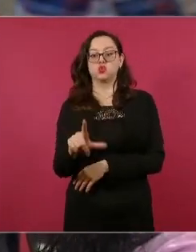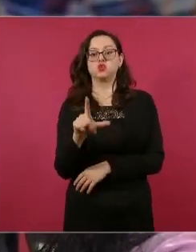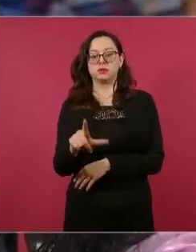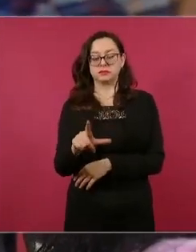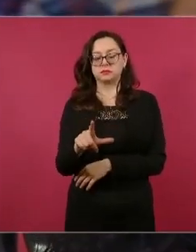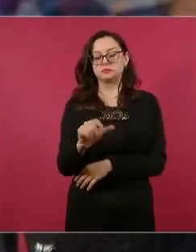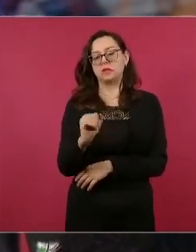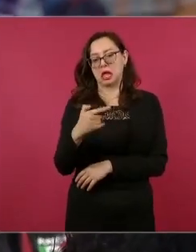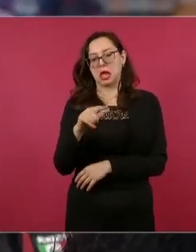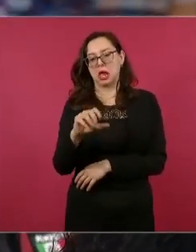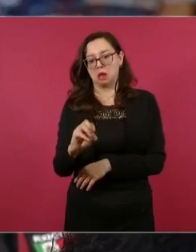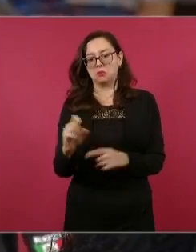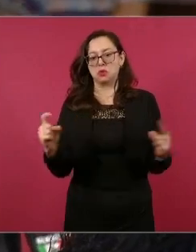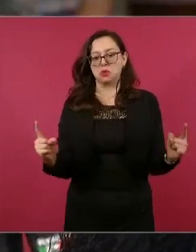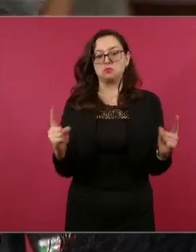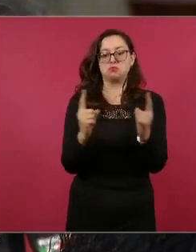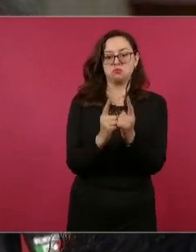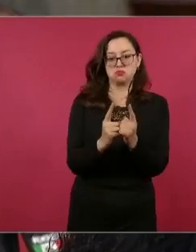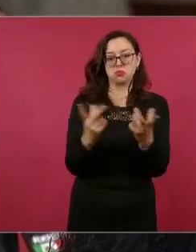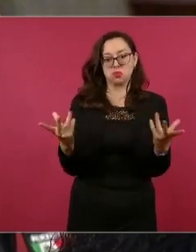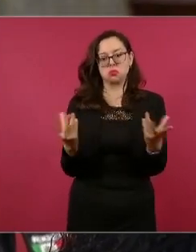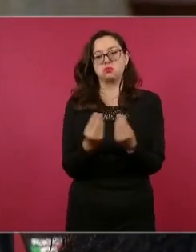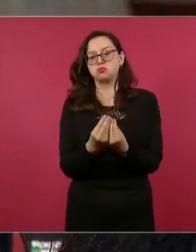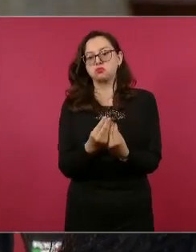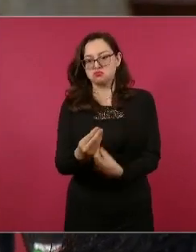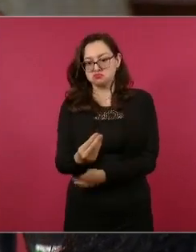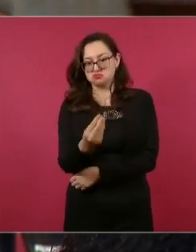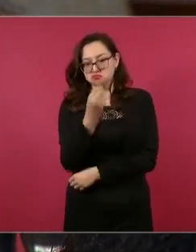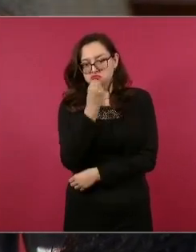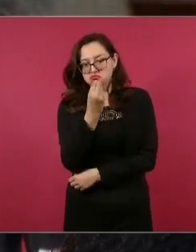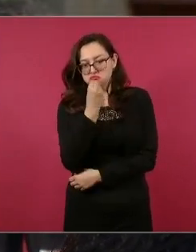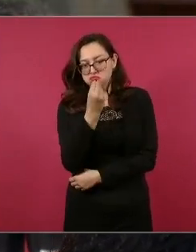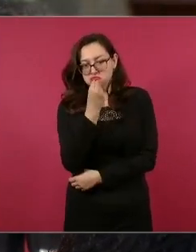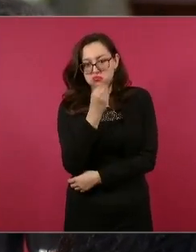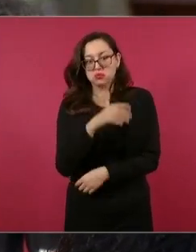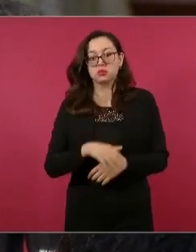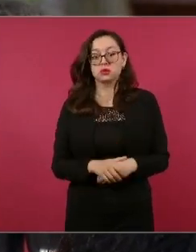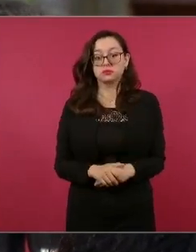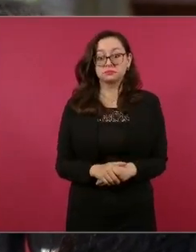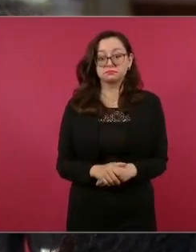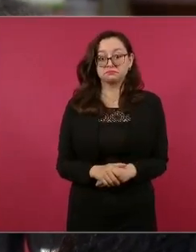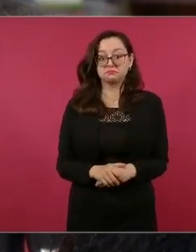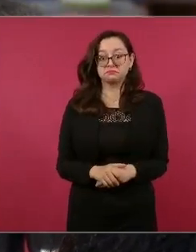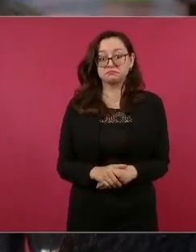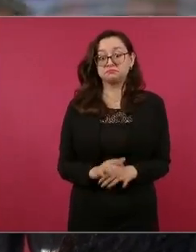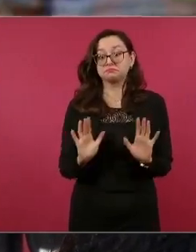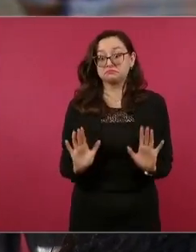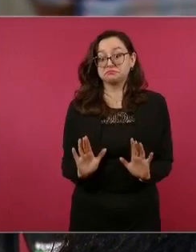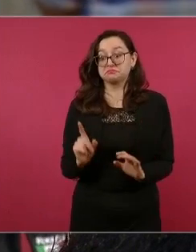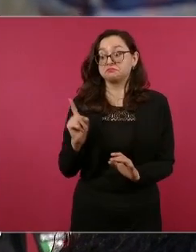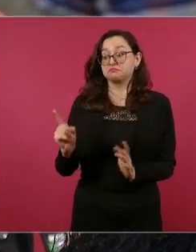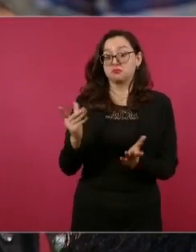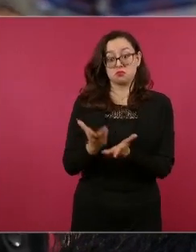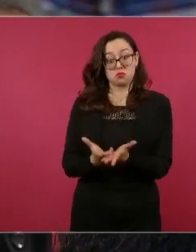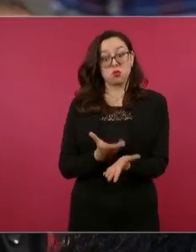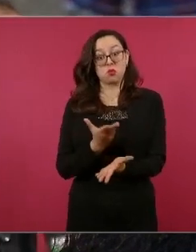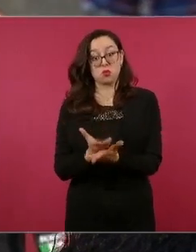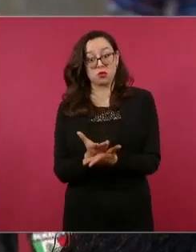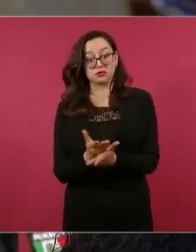que pues comería probablemente. Y ahorita delineó, pues en general, su propuesta de la